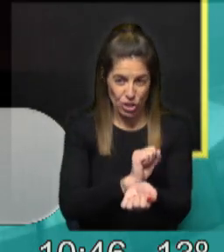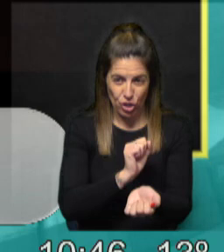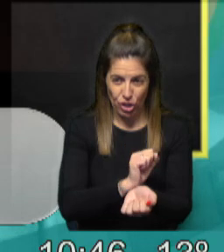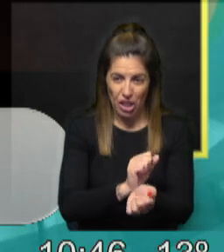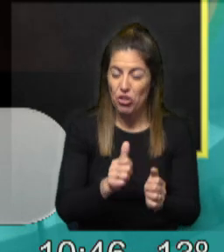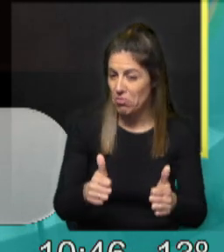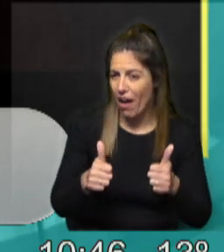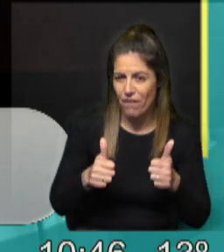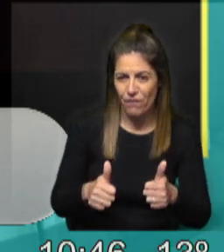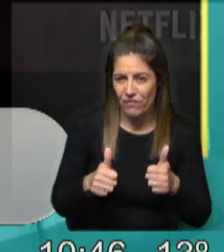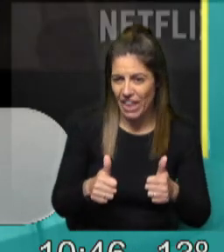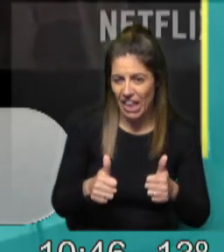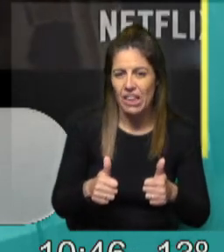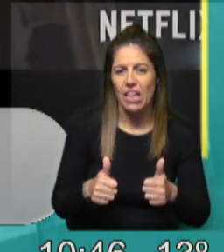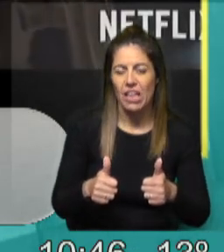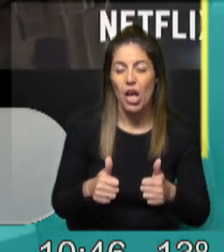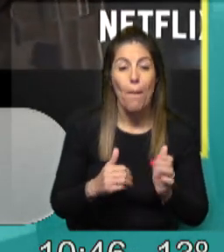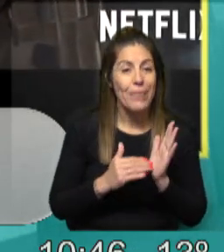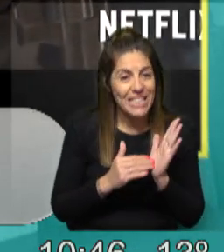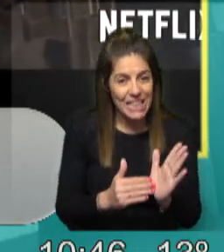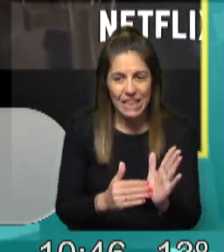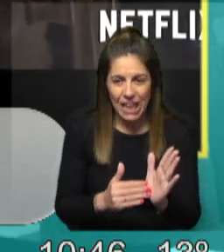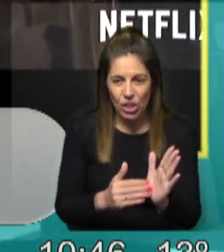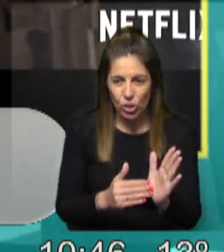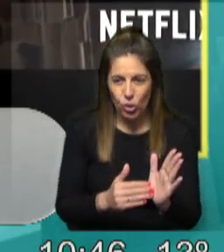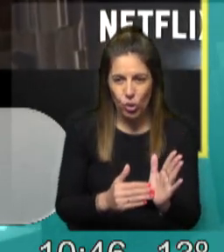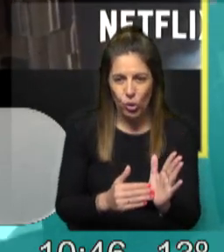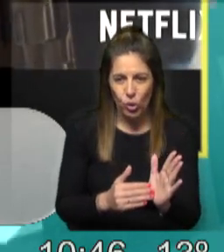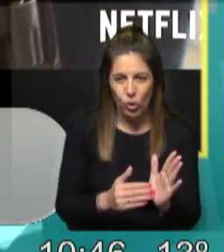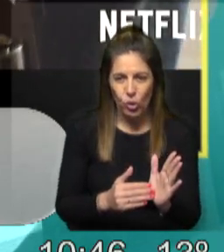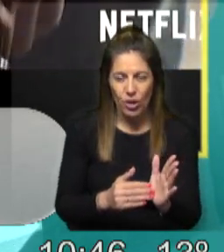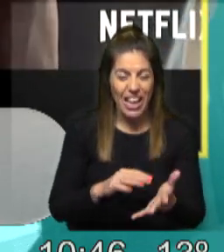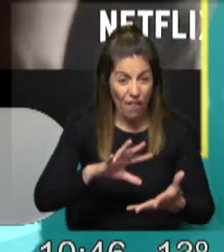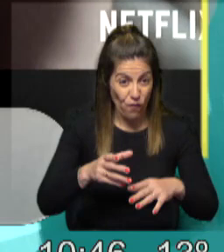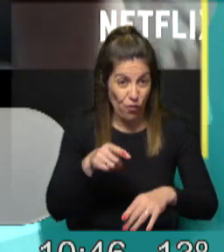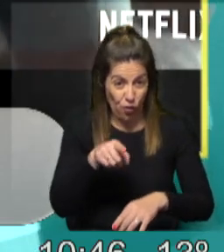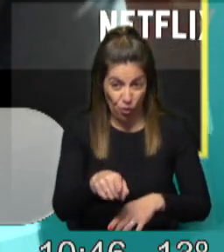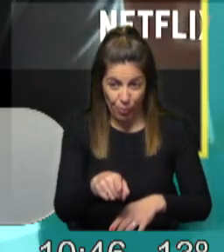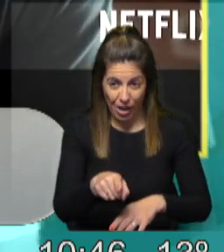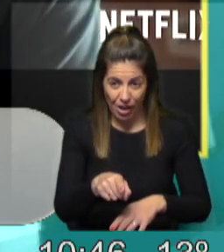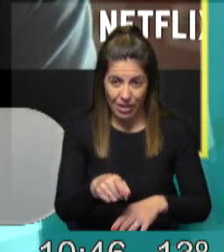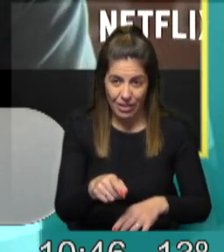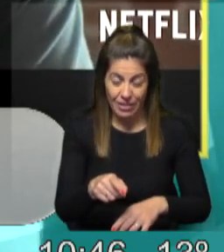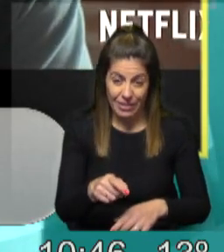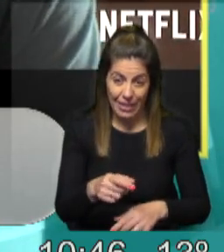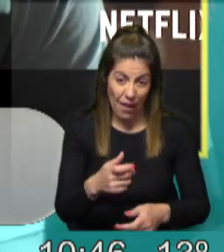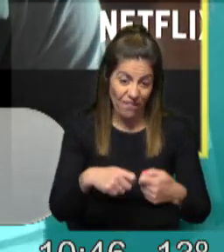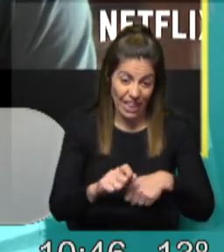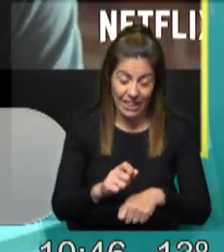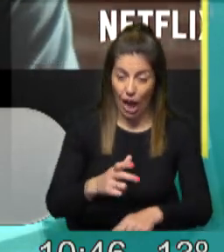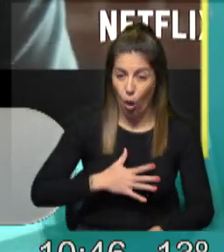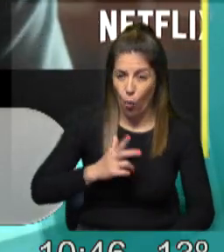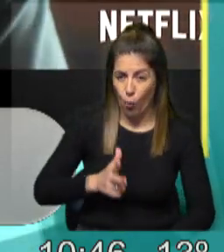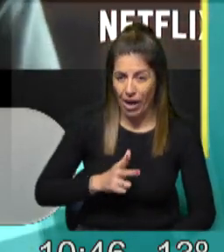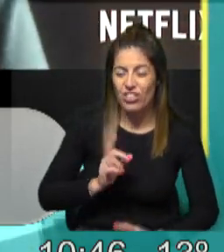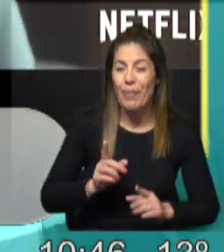está muy bien realmente, no solo presentando lo que es este mecanismo de explotación humana, sino que las actuaciones